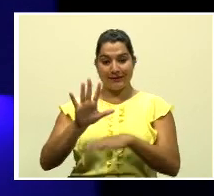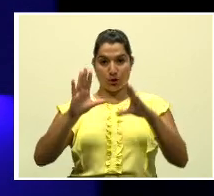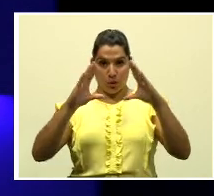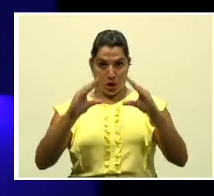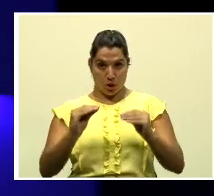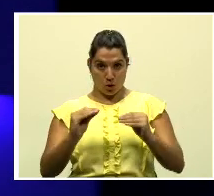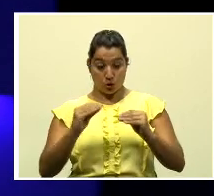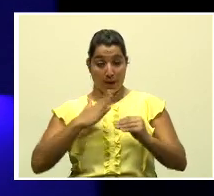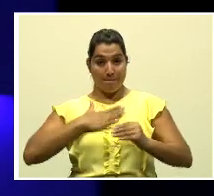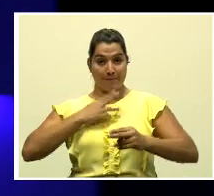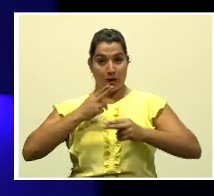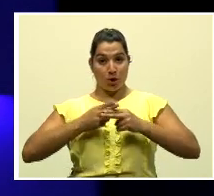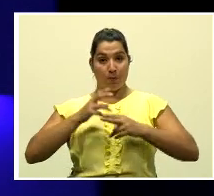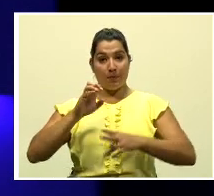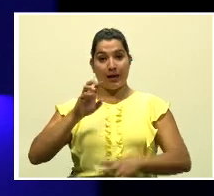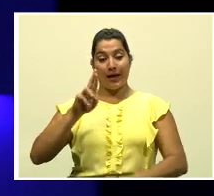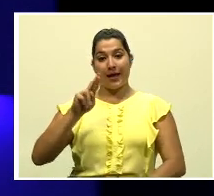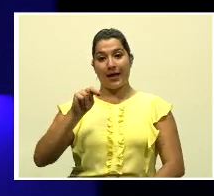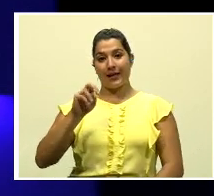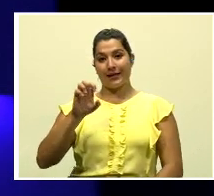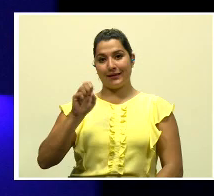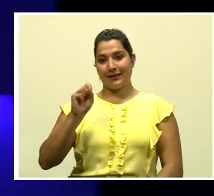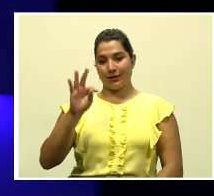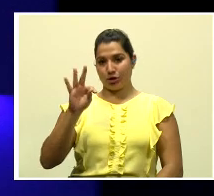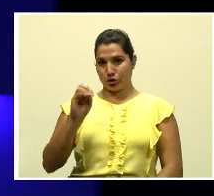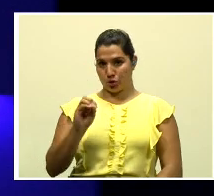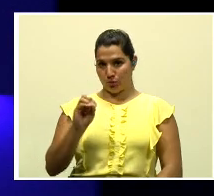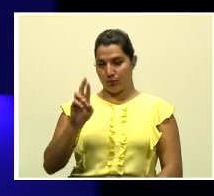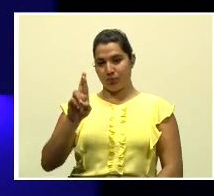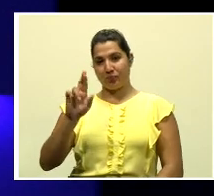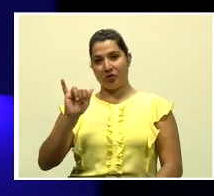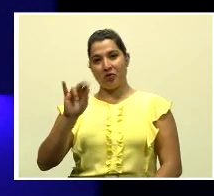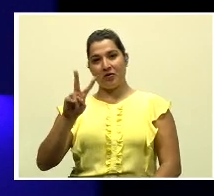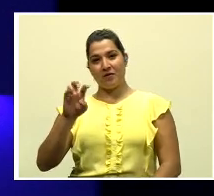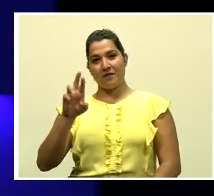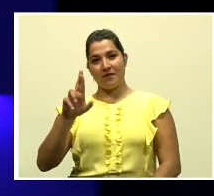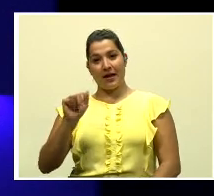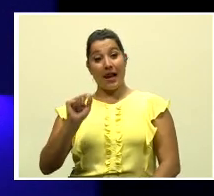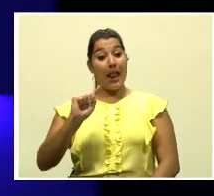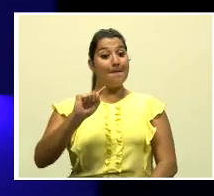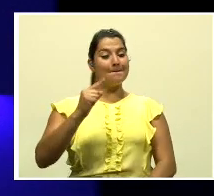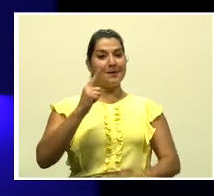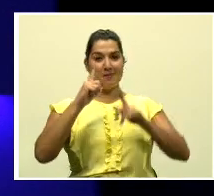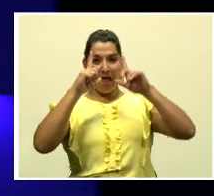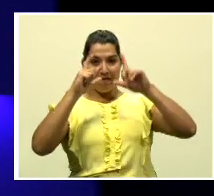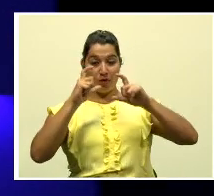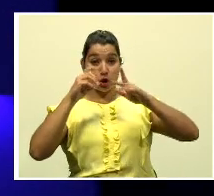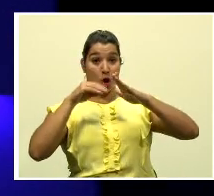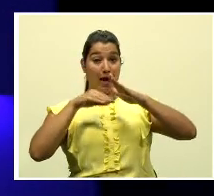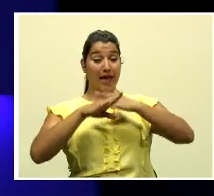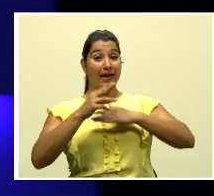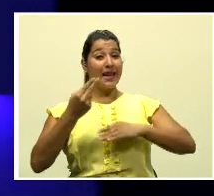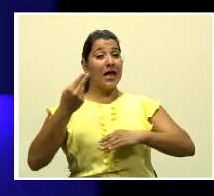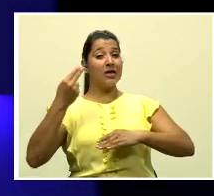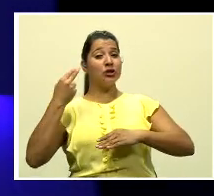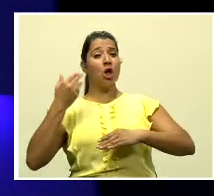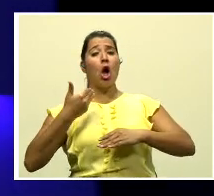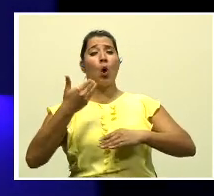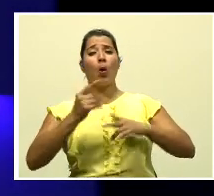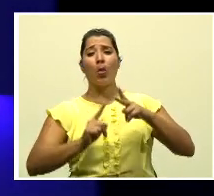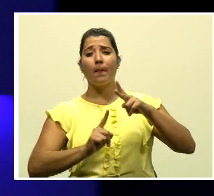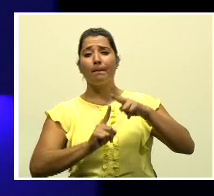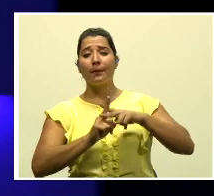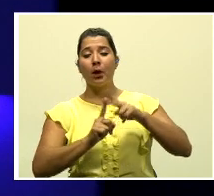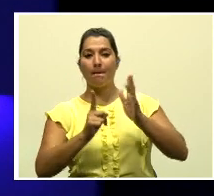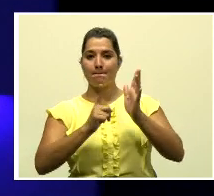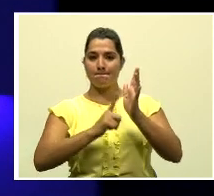noche, soy Ernesto Rivera. La primera fotografía de la historia se hizo en